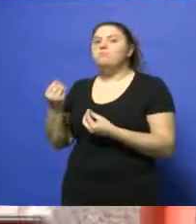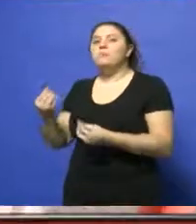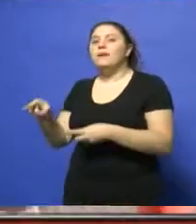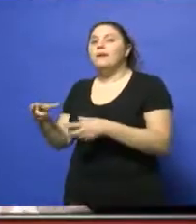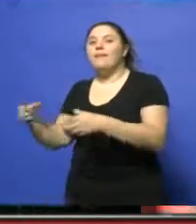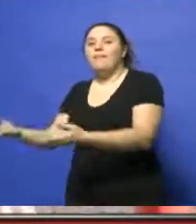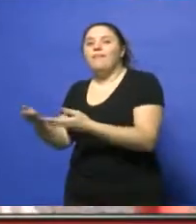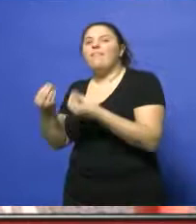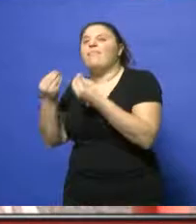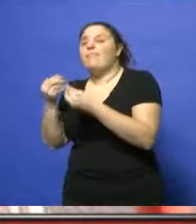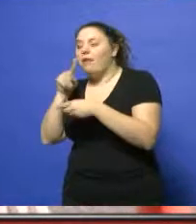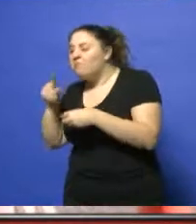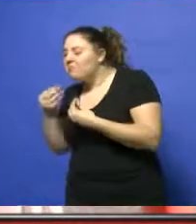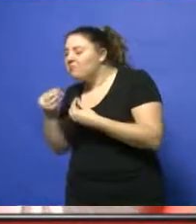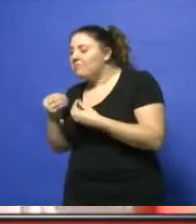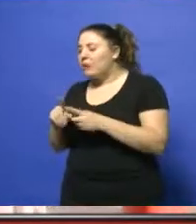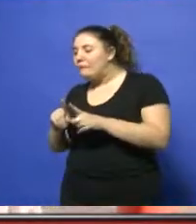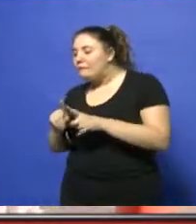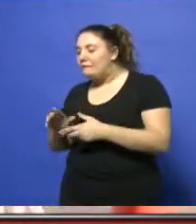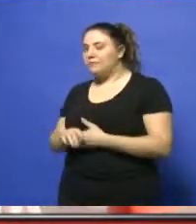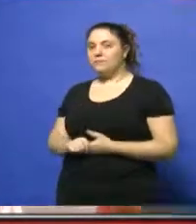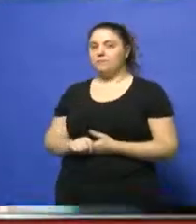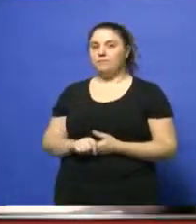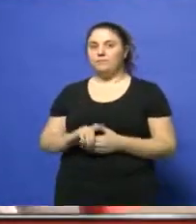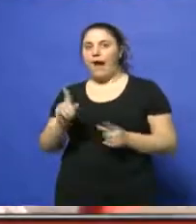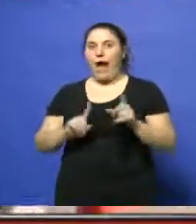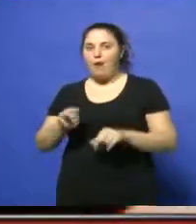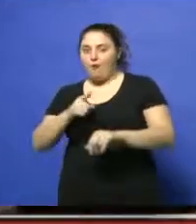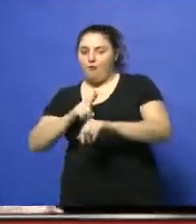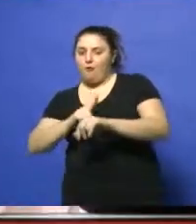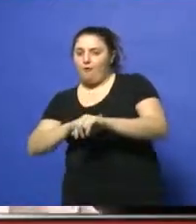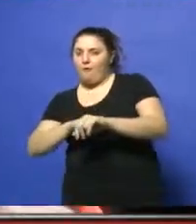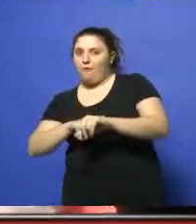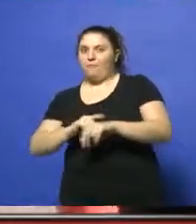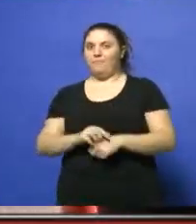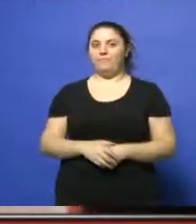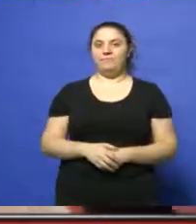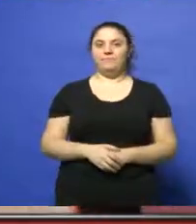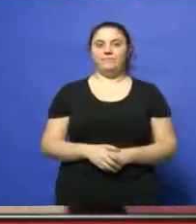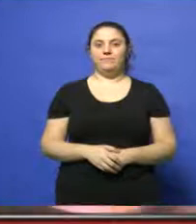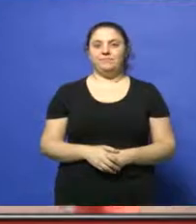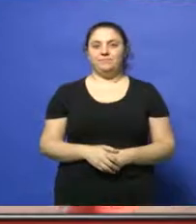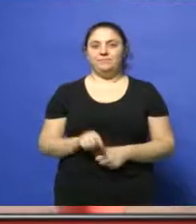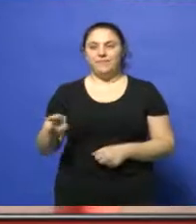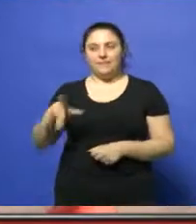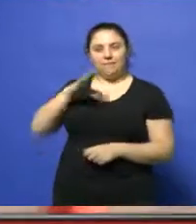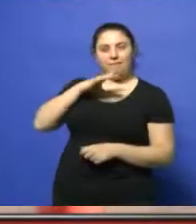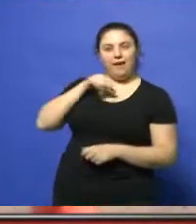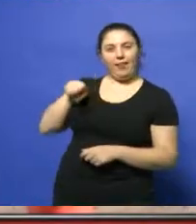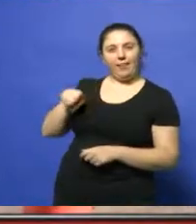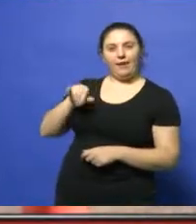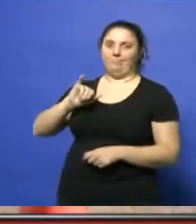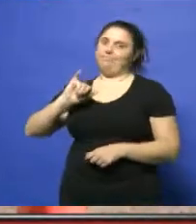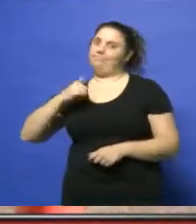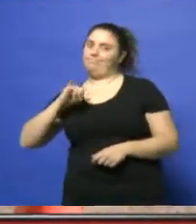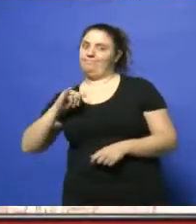compraste? Que no se entere. Algo que le dé la hora. Algo para que le dé la hora. ¿Estaba haciendo falta? Sí,